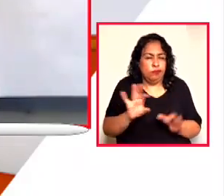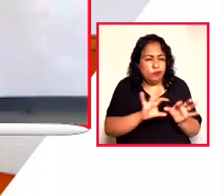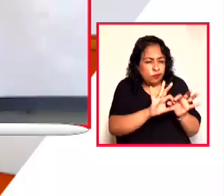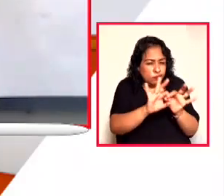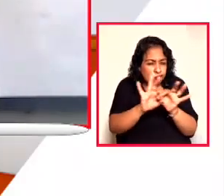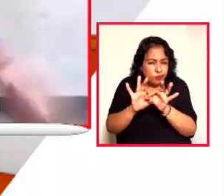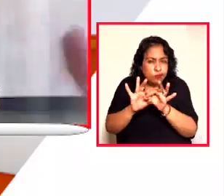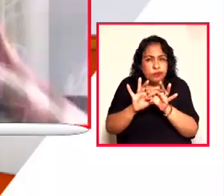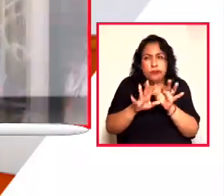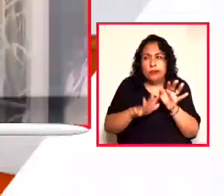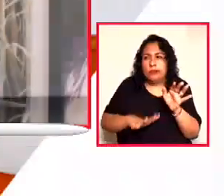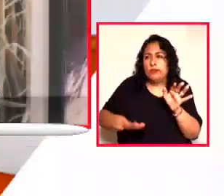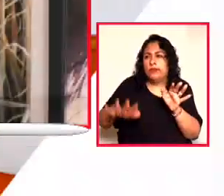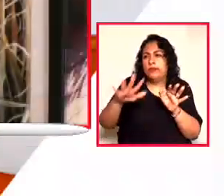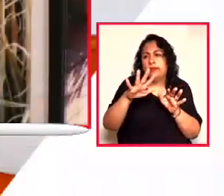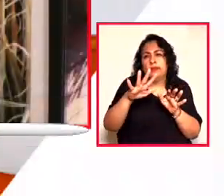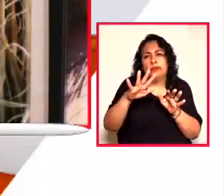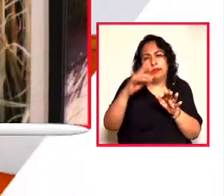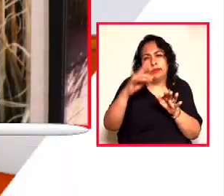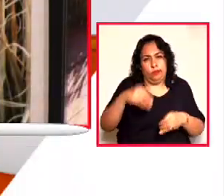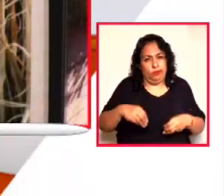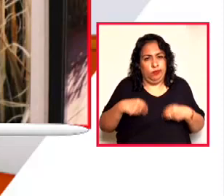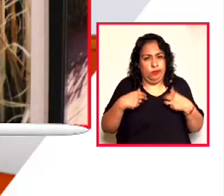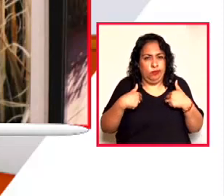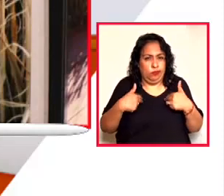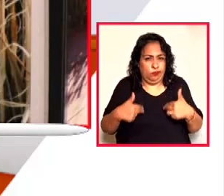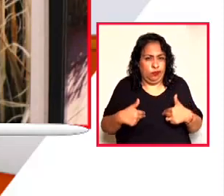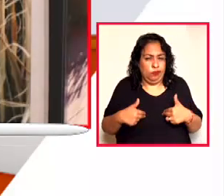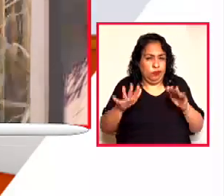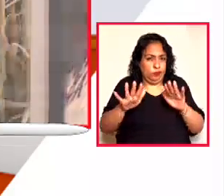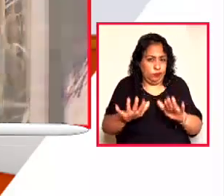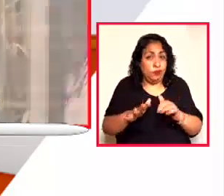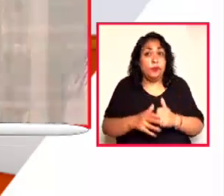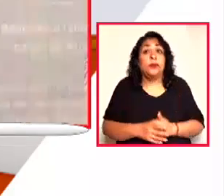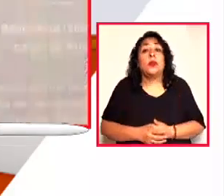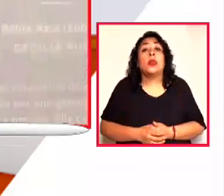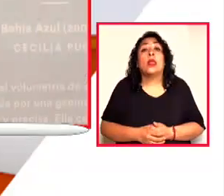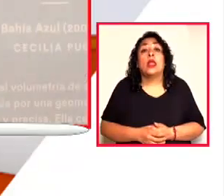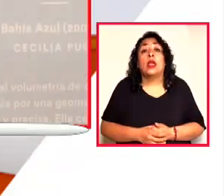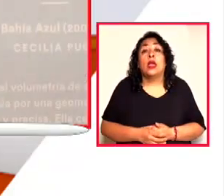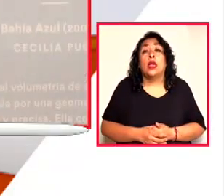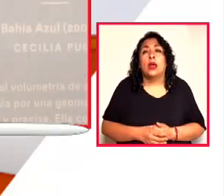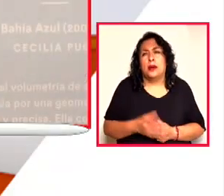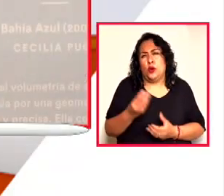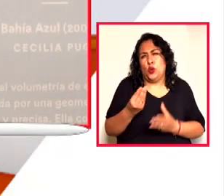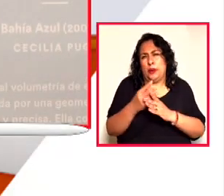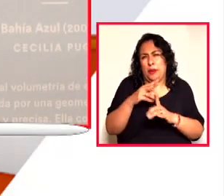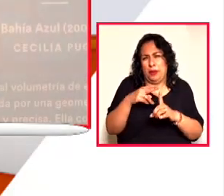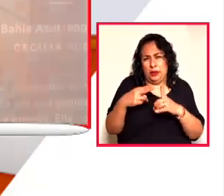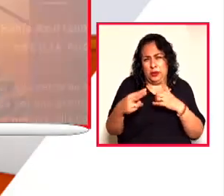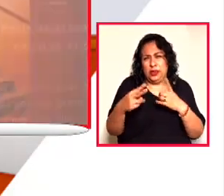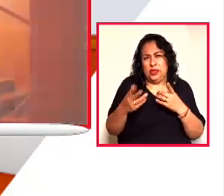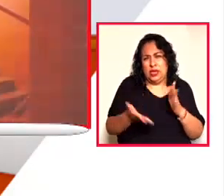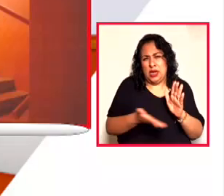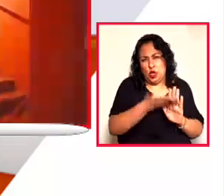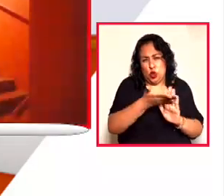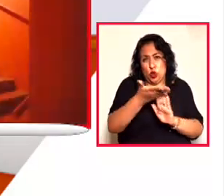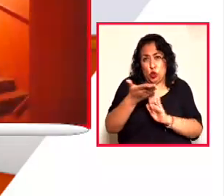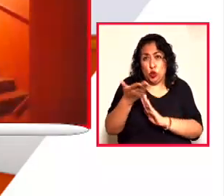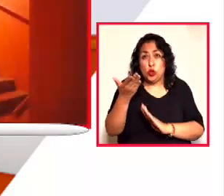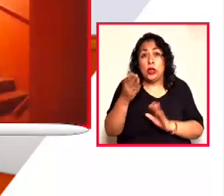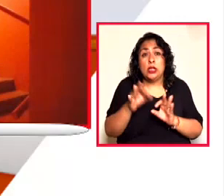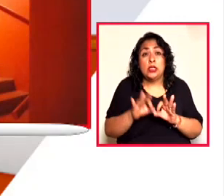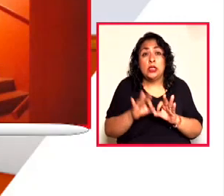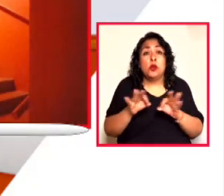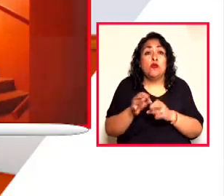constituir espacios para la vida humana, ¿no? Esta nueva perspectiva de estas construcciones destaca sus